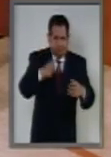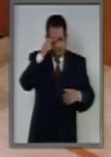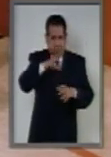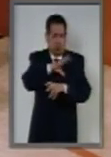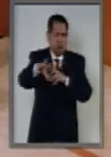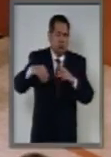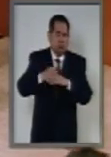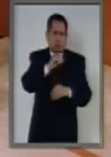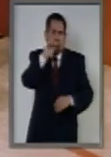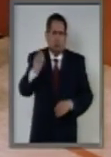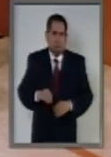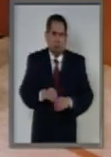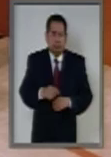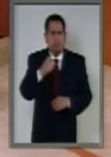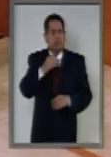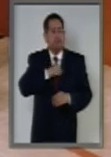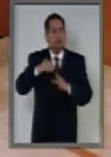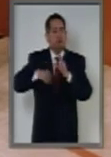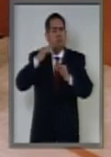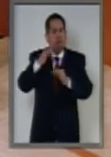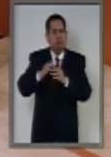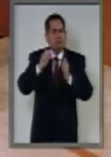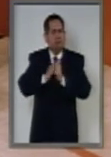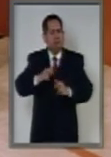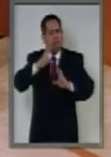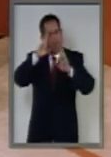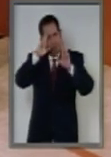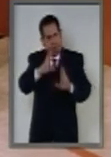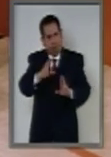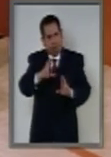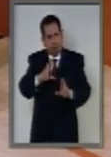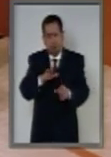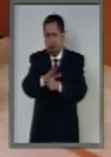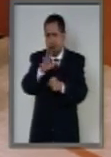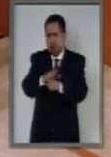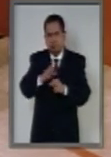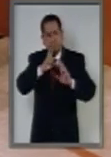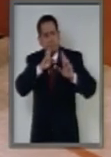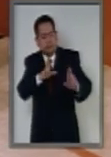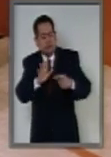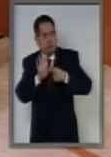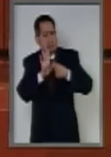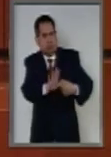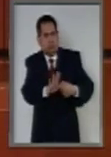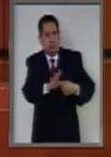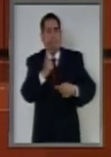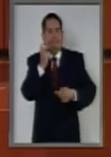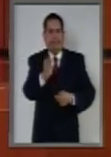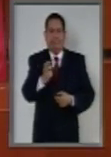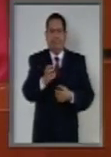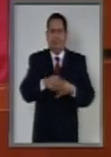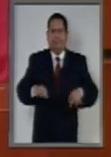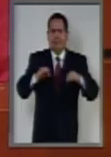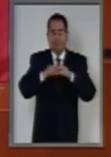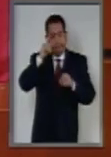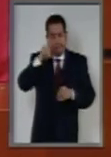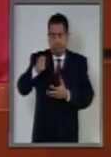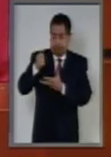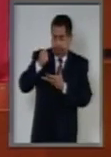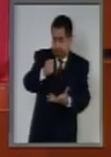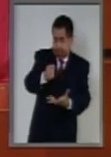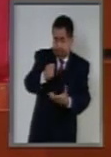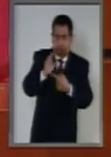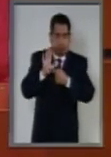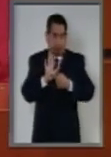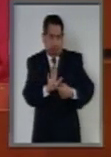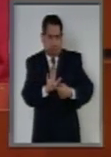estamos obligados a cumplir y respetar y dar cuentas cuando así tengamos un recurso